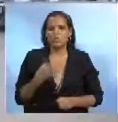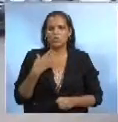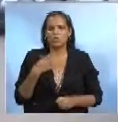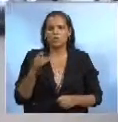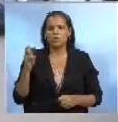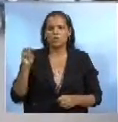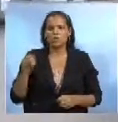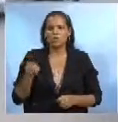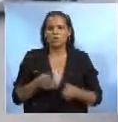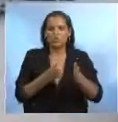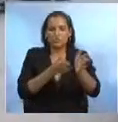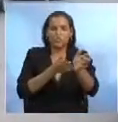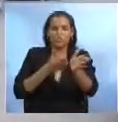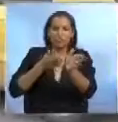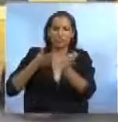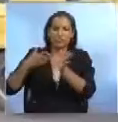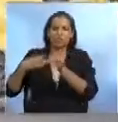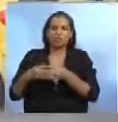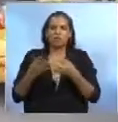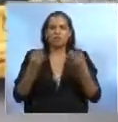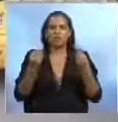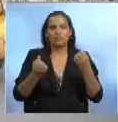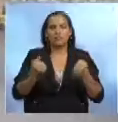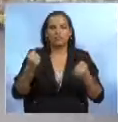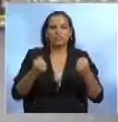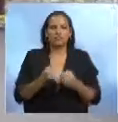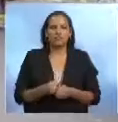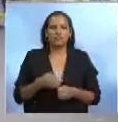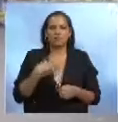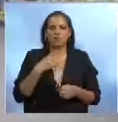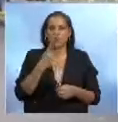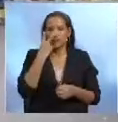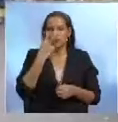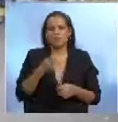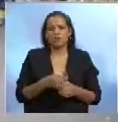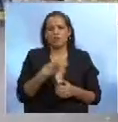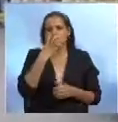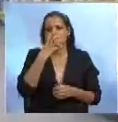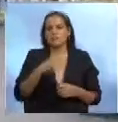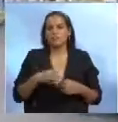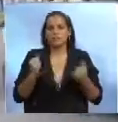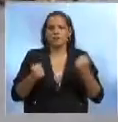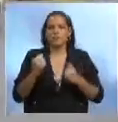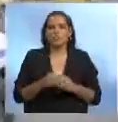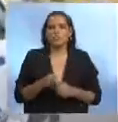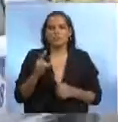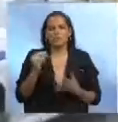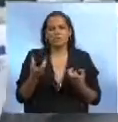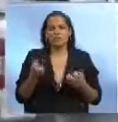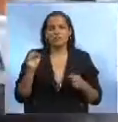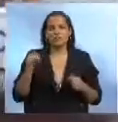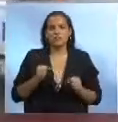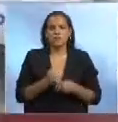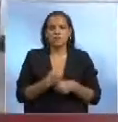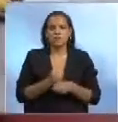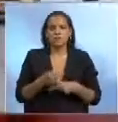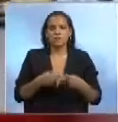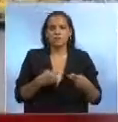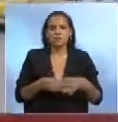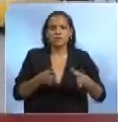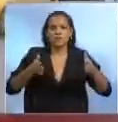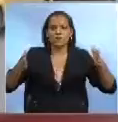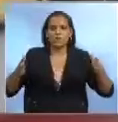Es martes y filas interminables de vehículos como estas son las que les molestan. No se oponen a la obra de rehabilitación